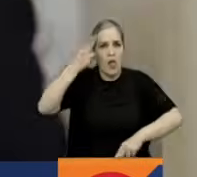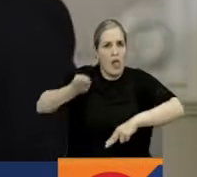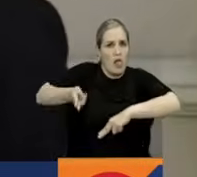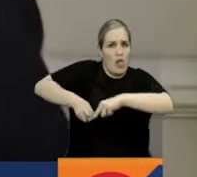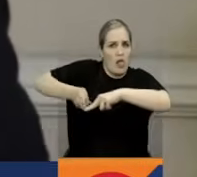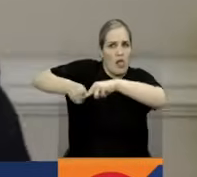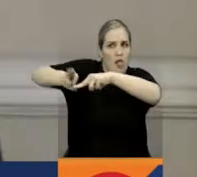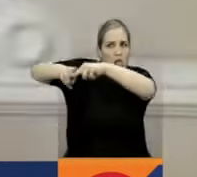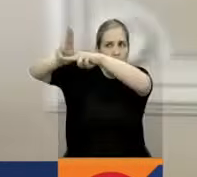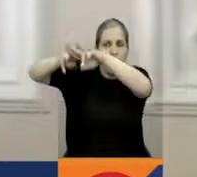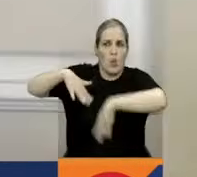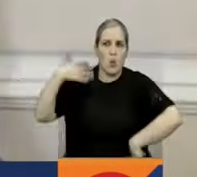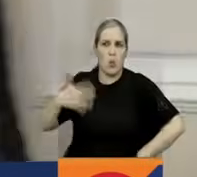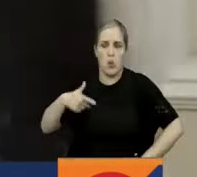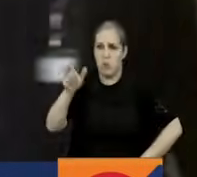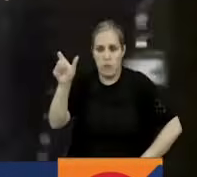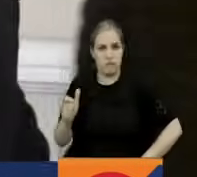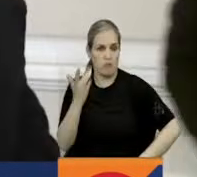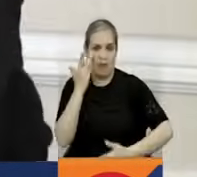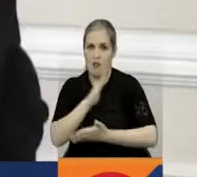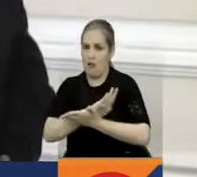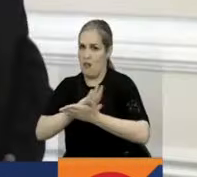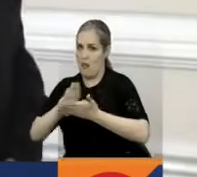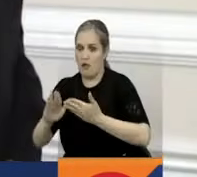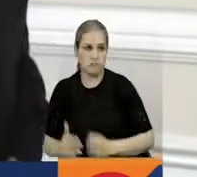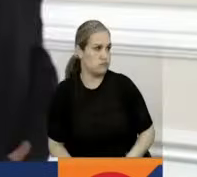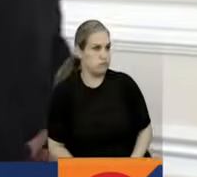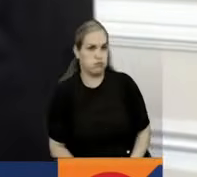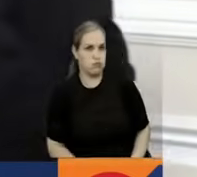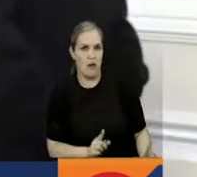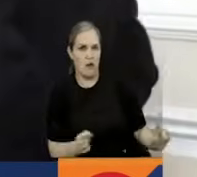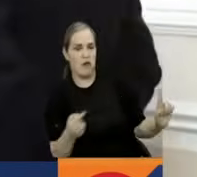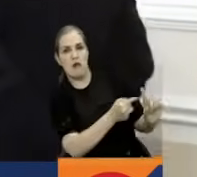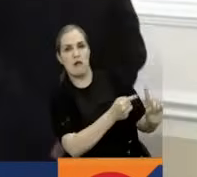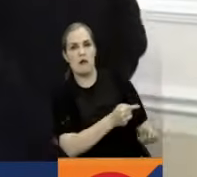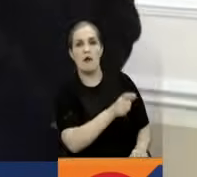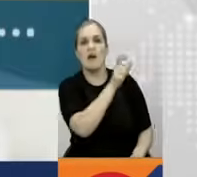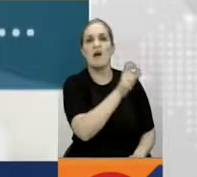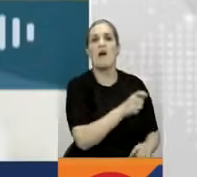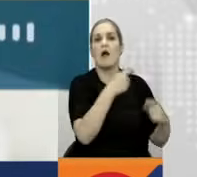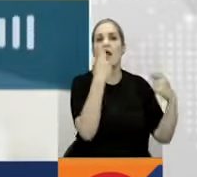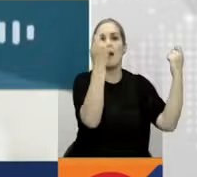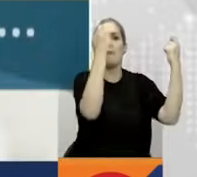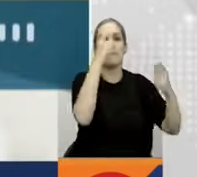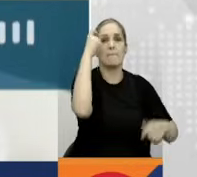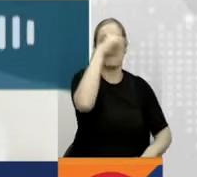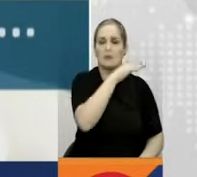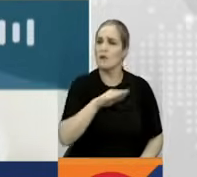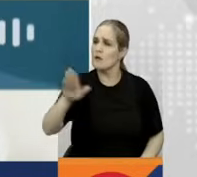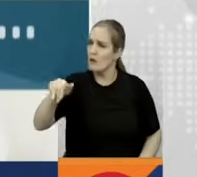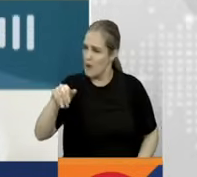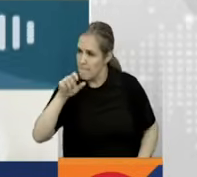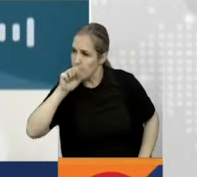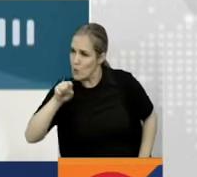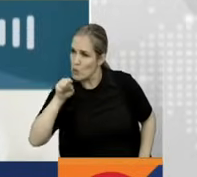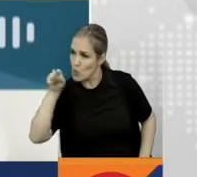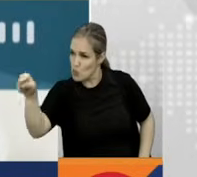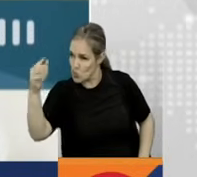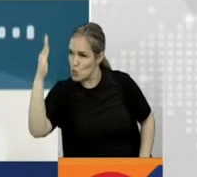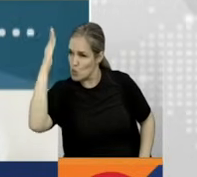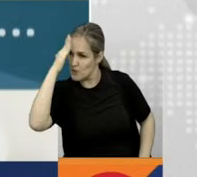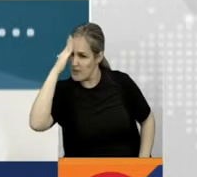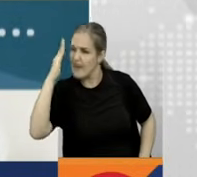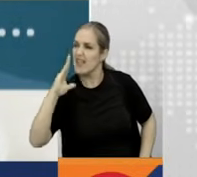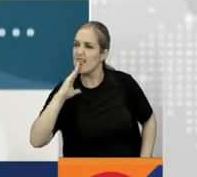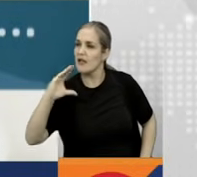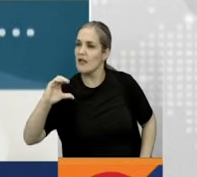refiriéndose directamente a la campaña del hoy presidente Gustavo Petro. Señor Giraldo, ¿usted sabe quién es Carlos Mario